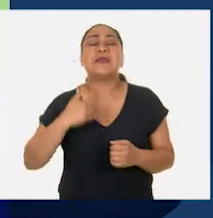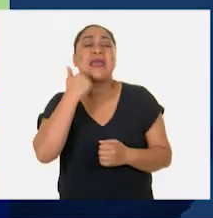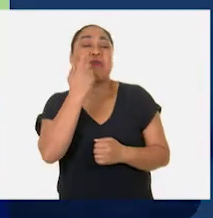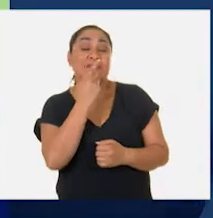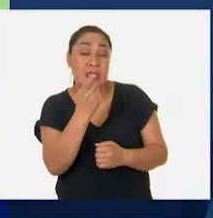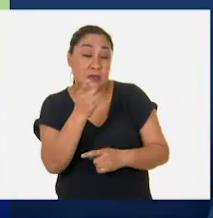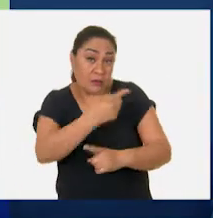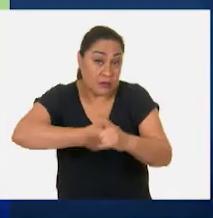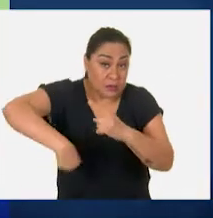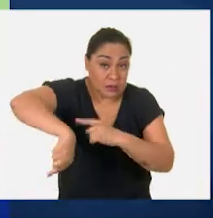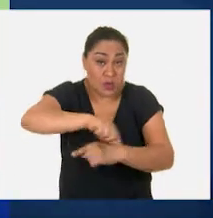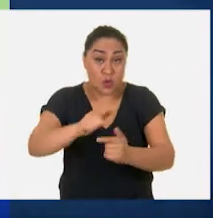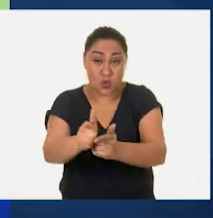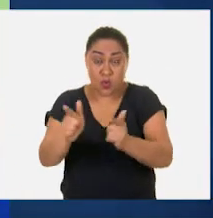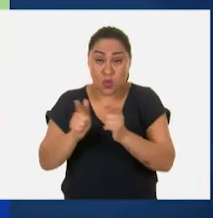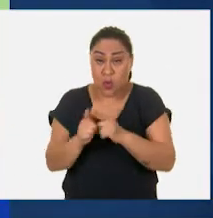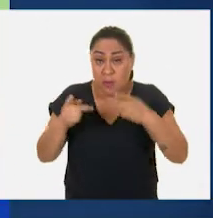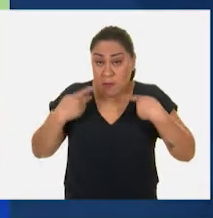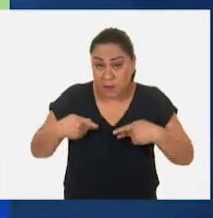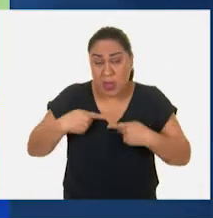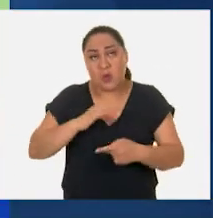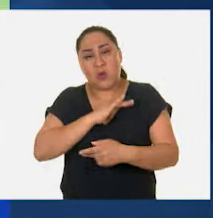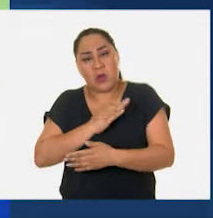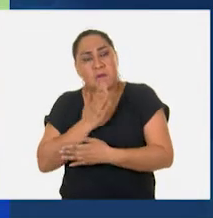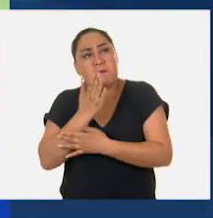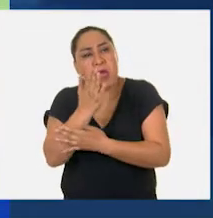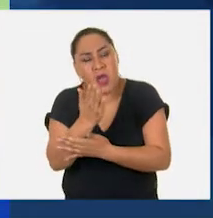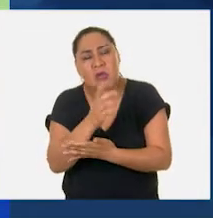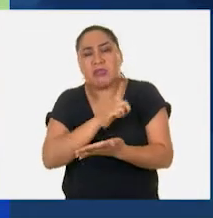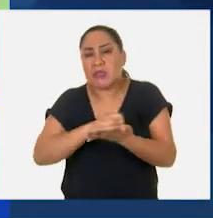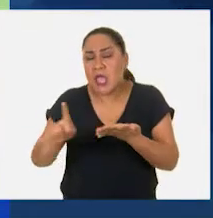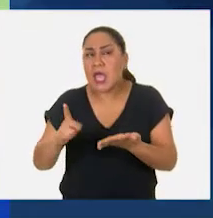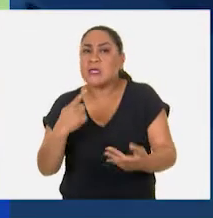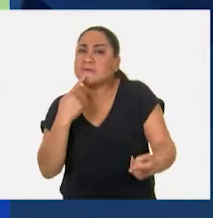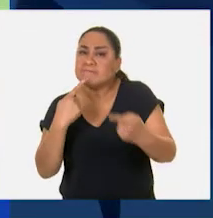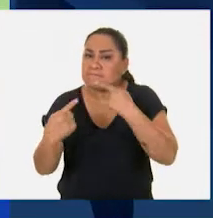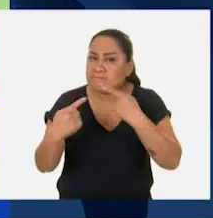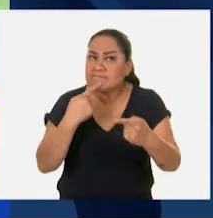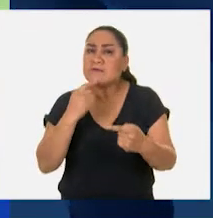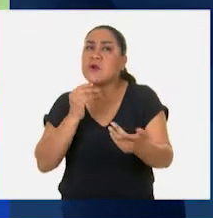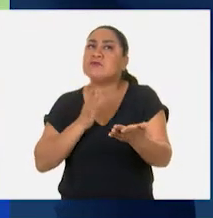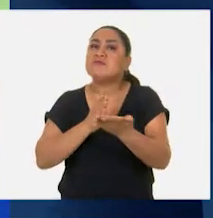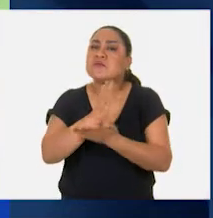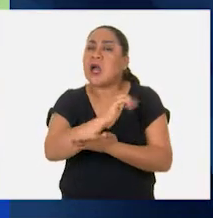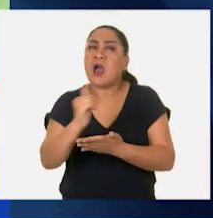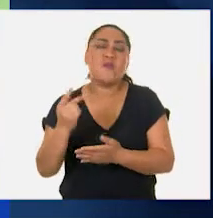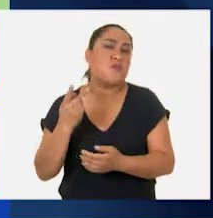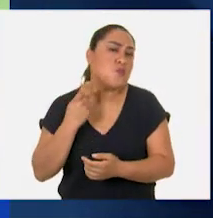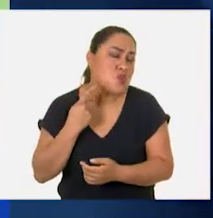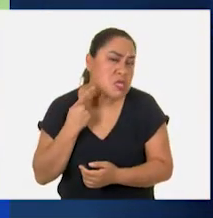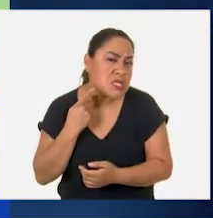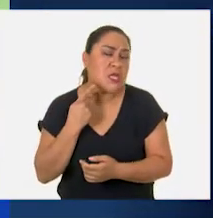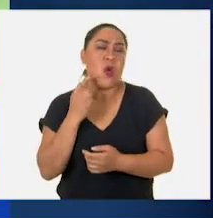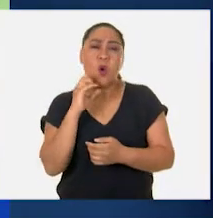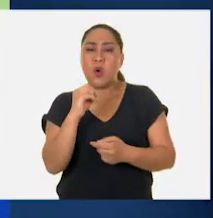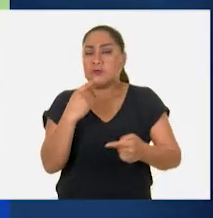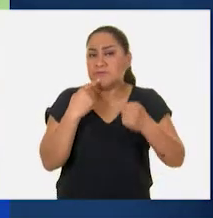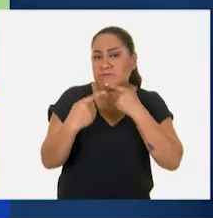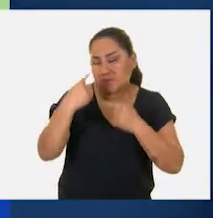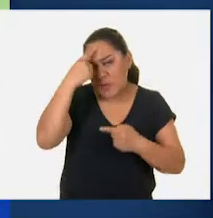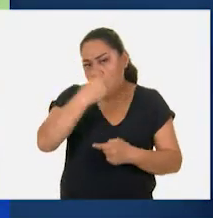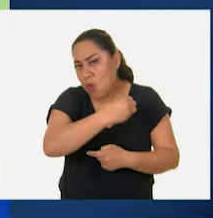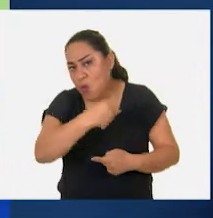integran la sociedad puedan ejercer su derecho a debatir, a intervenir en asuntos políticos, a realizar acciones como organizarse